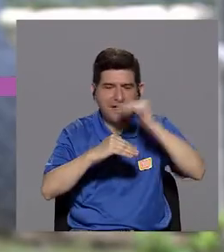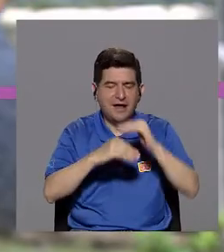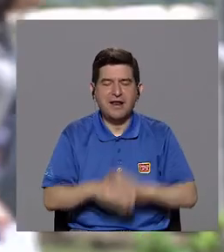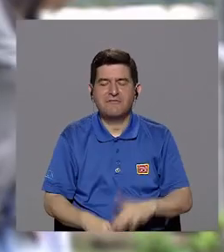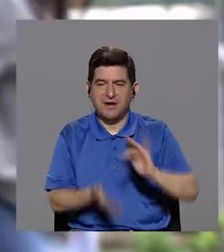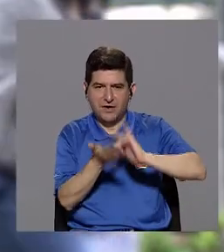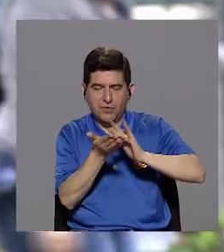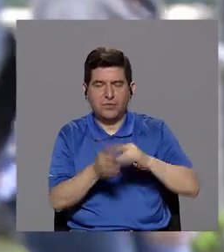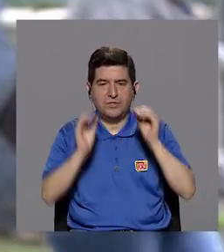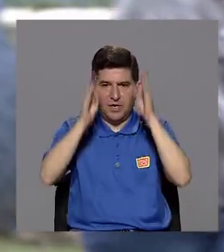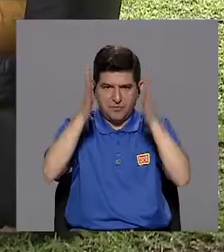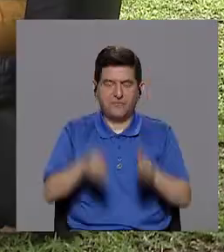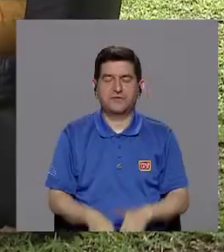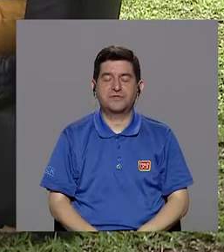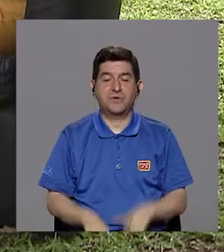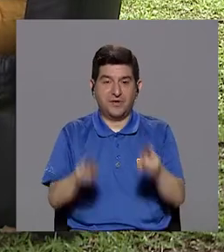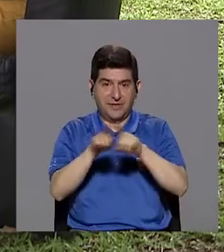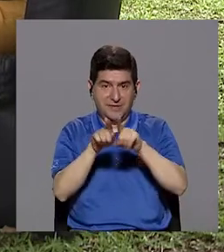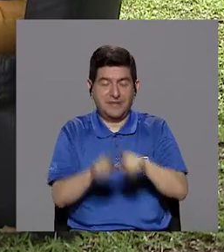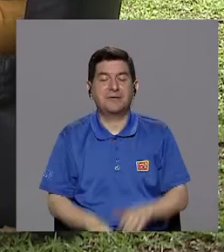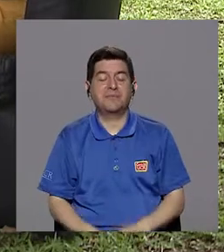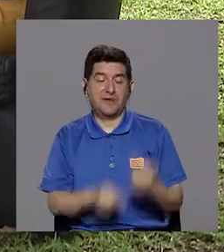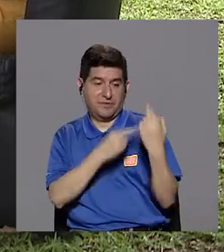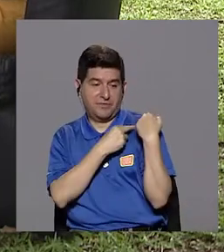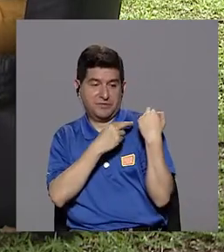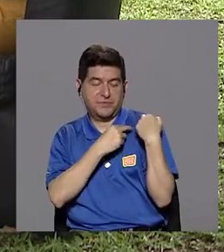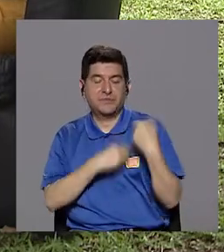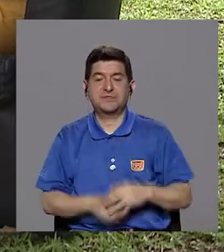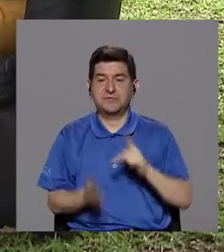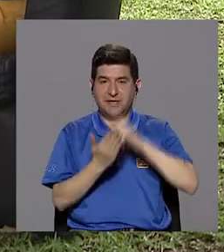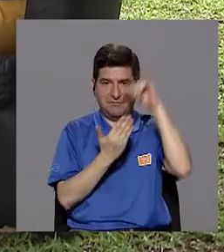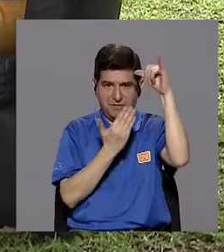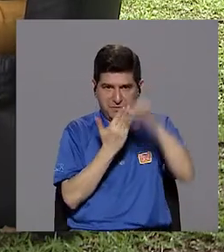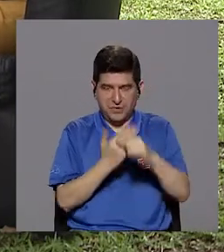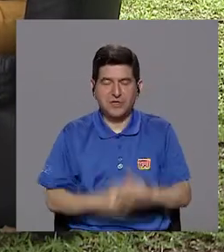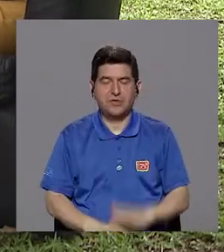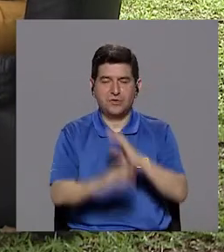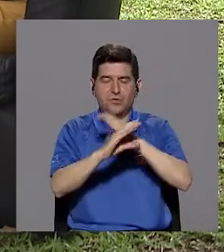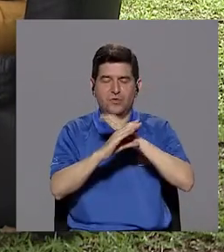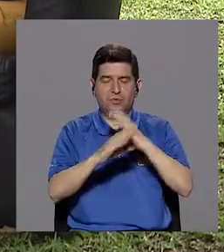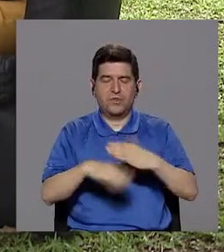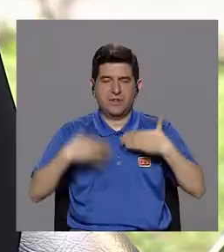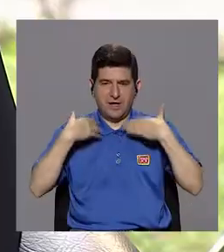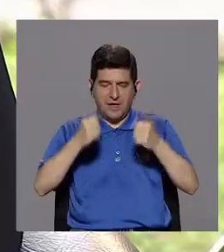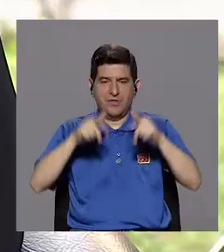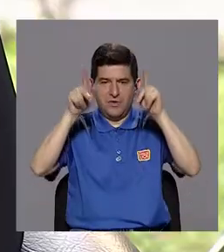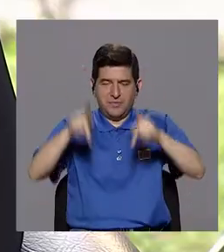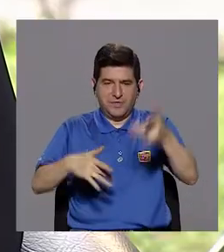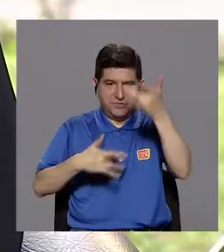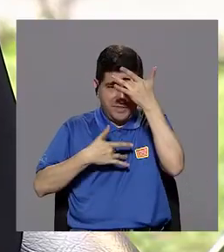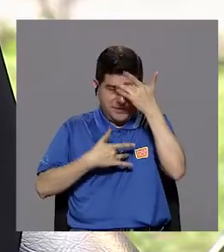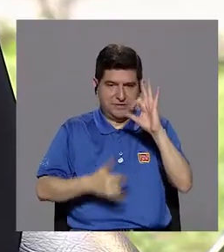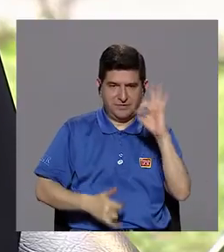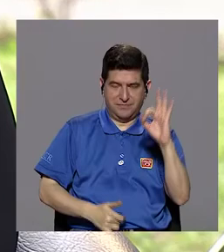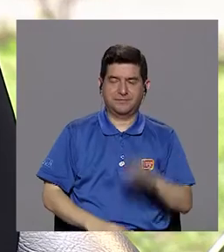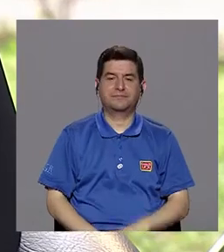es la responsable del proyecto Autocuidado de la Salud con Personas con Fibromialgia. Doctora,